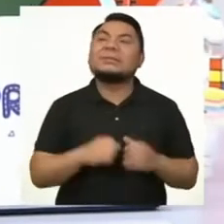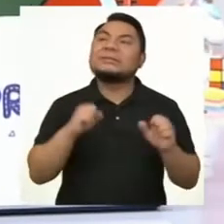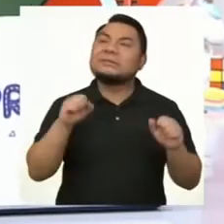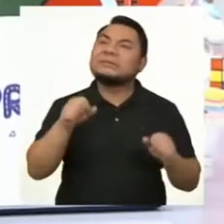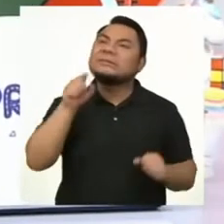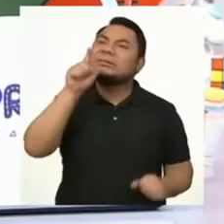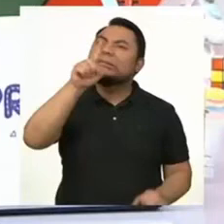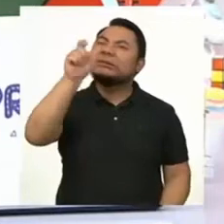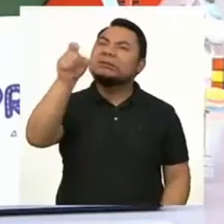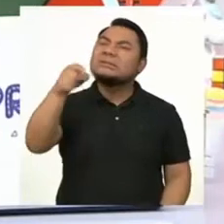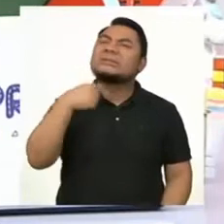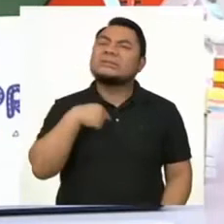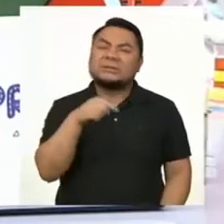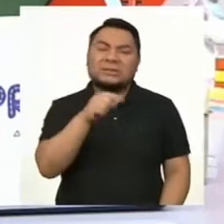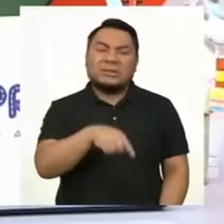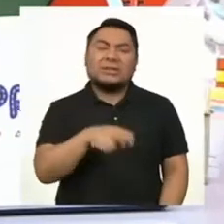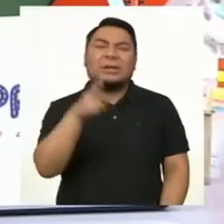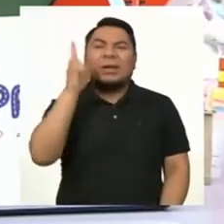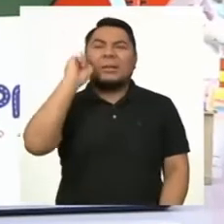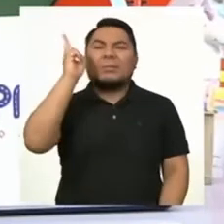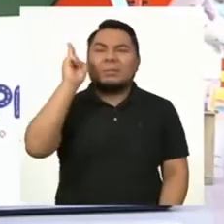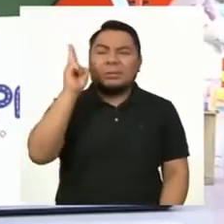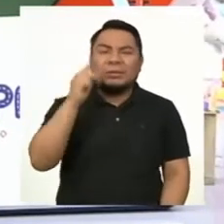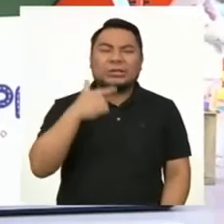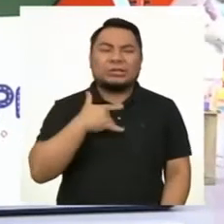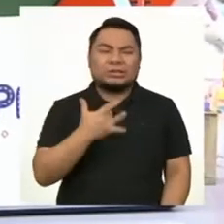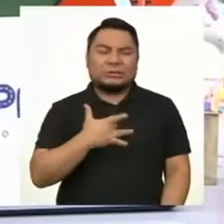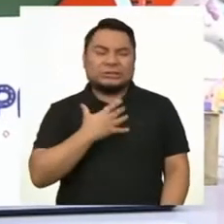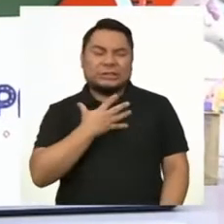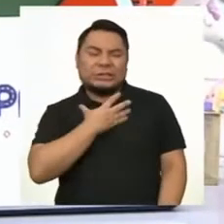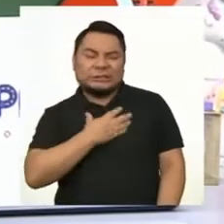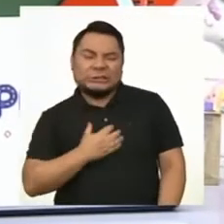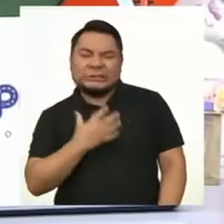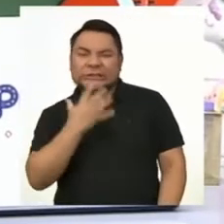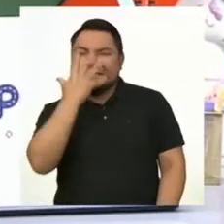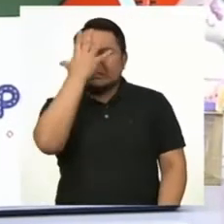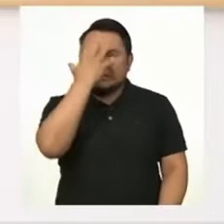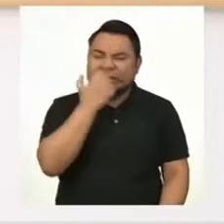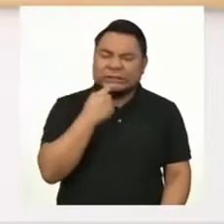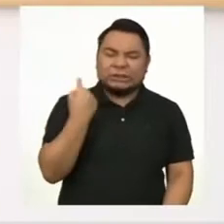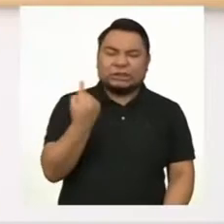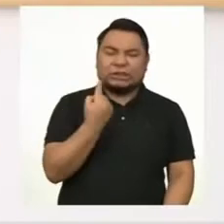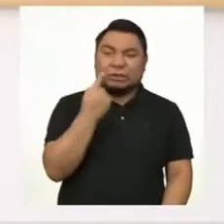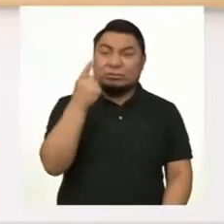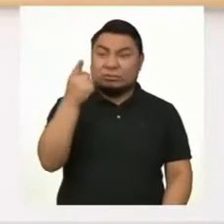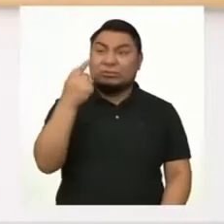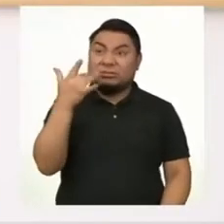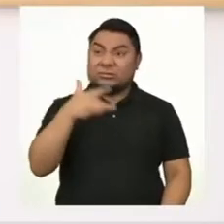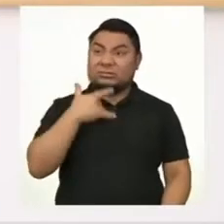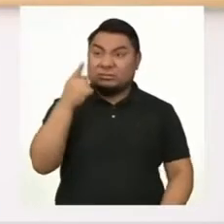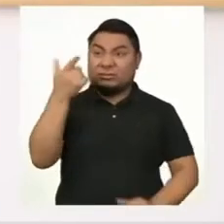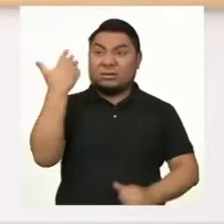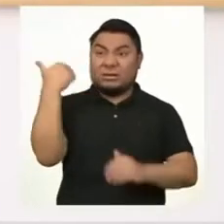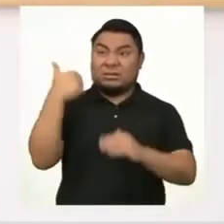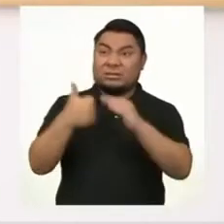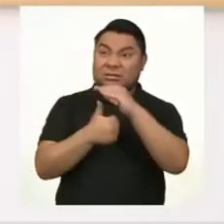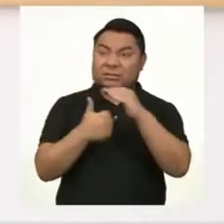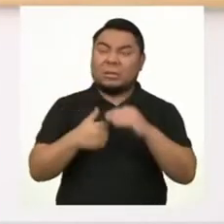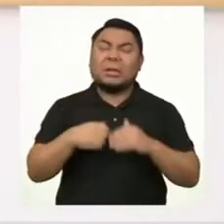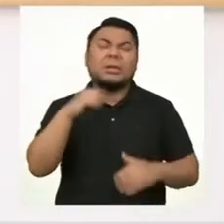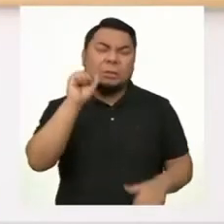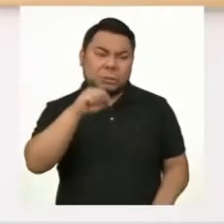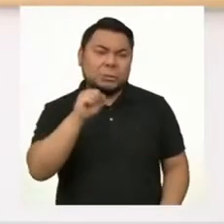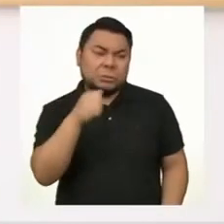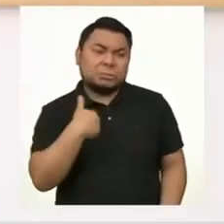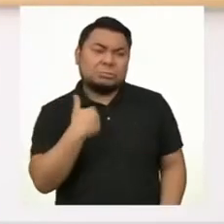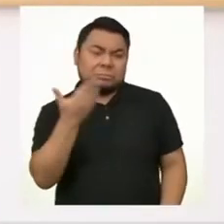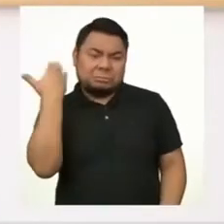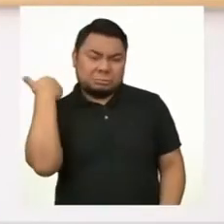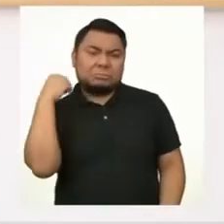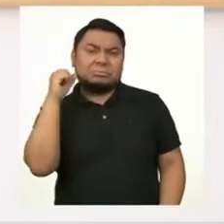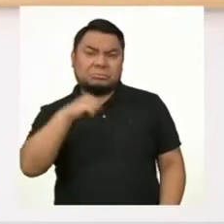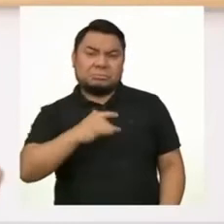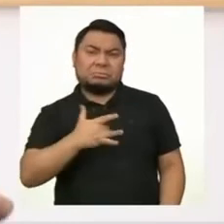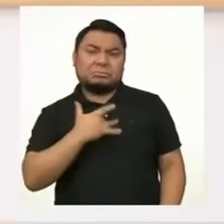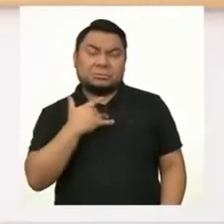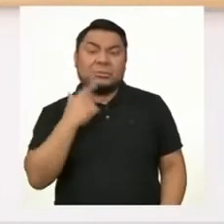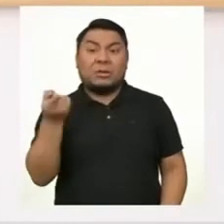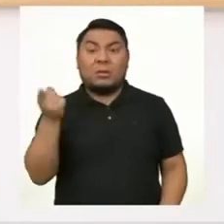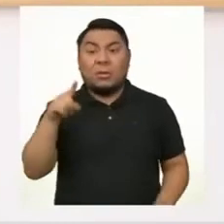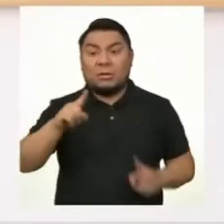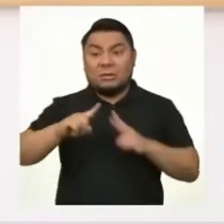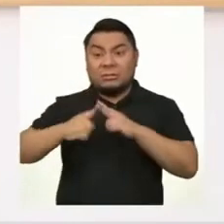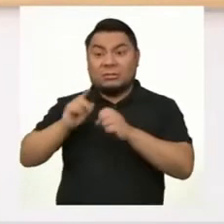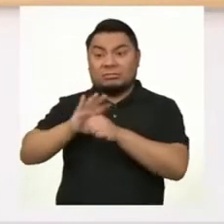sentido triste, irritable o sola durante esta pandemia? Sí, muchas veces en estos últimos meses, desde que llegó